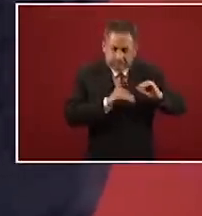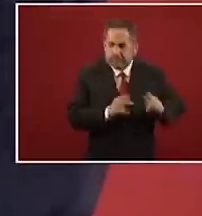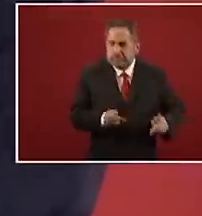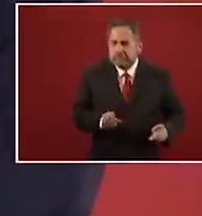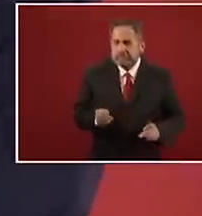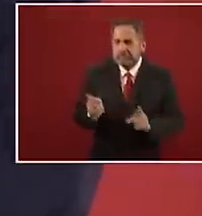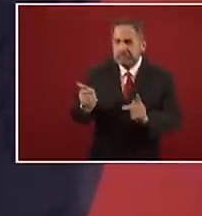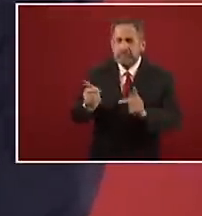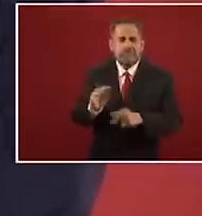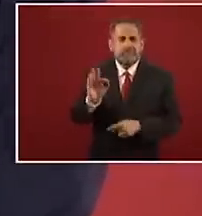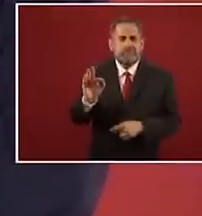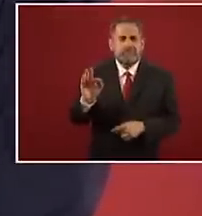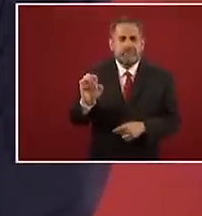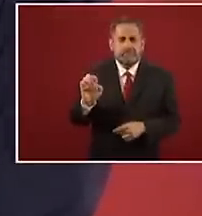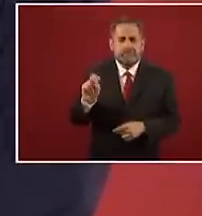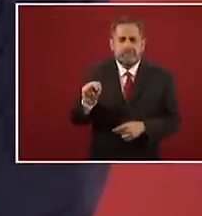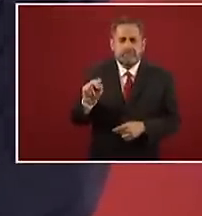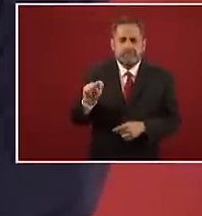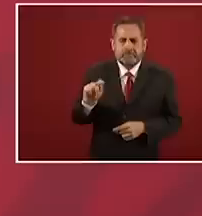el fentanilo,